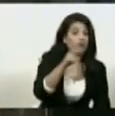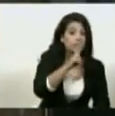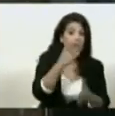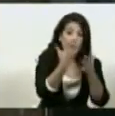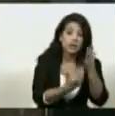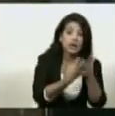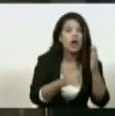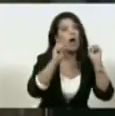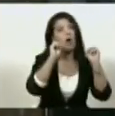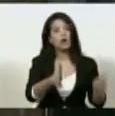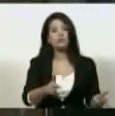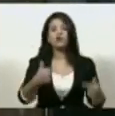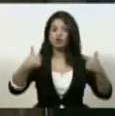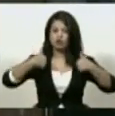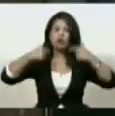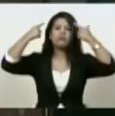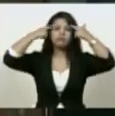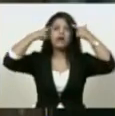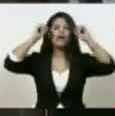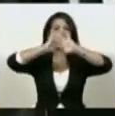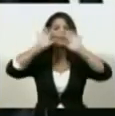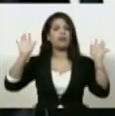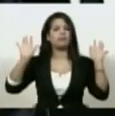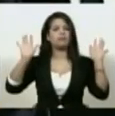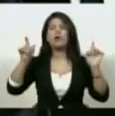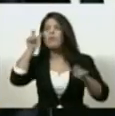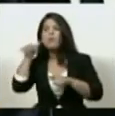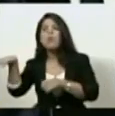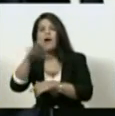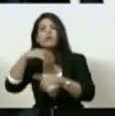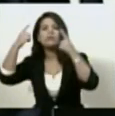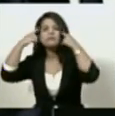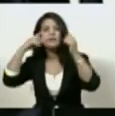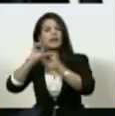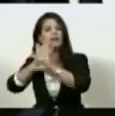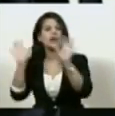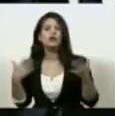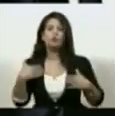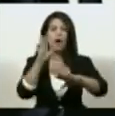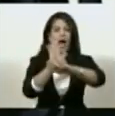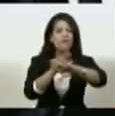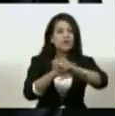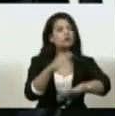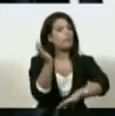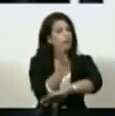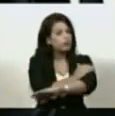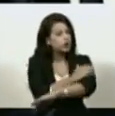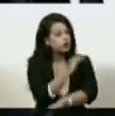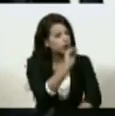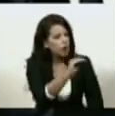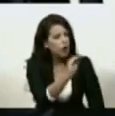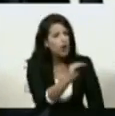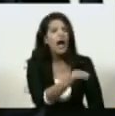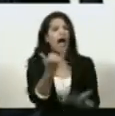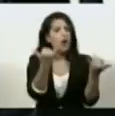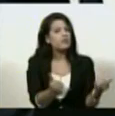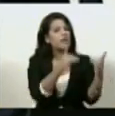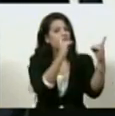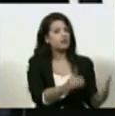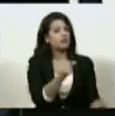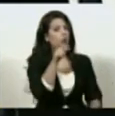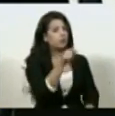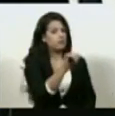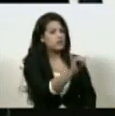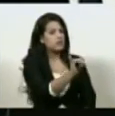claro, nuestra gente está clara, nuestro pueblo está claro. Yo le hago un llamado a la oposición. Esto es un momento definitorio para